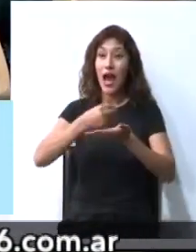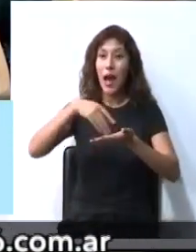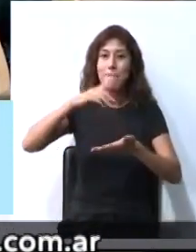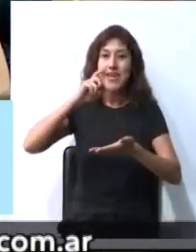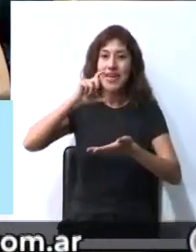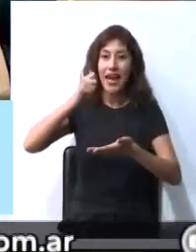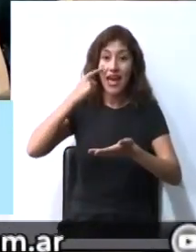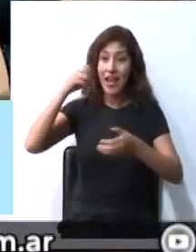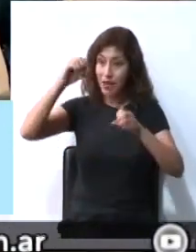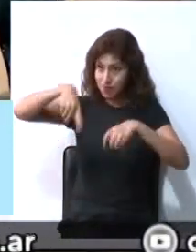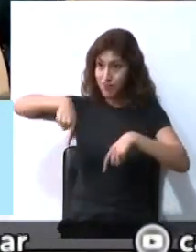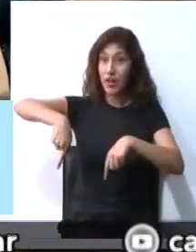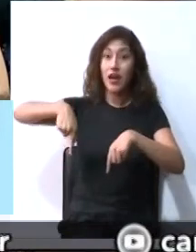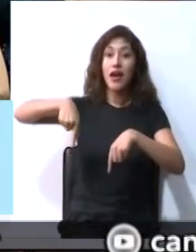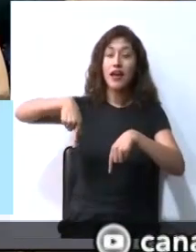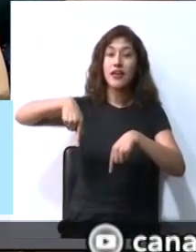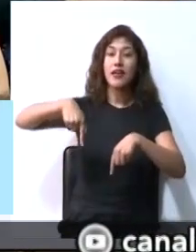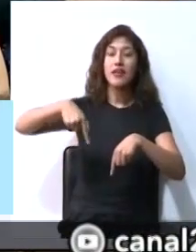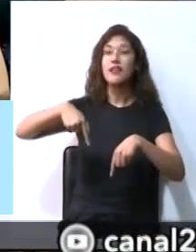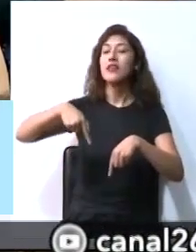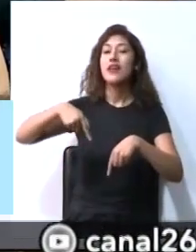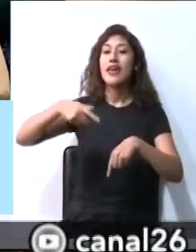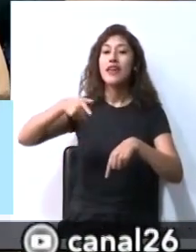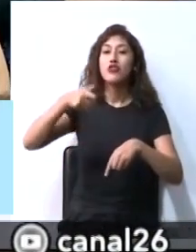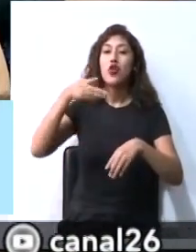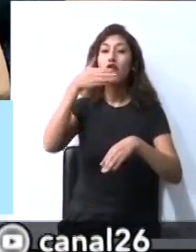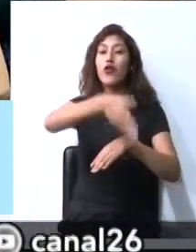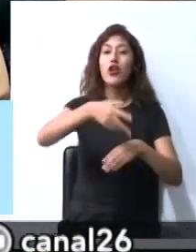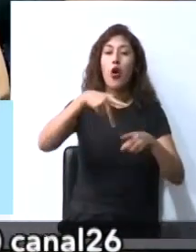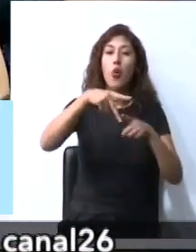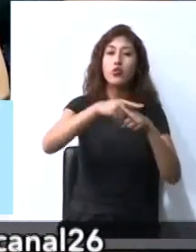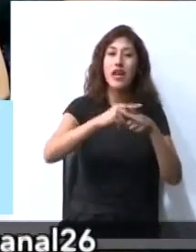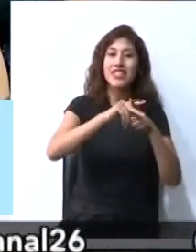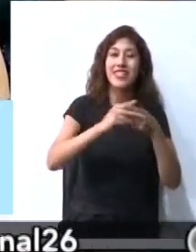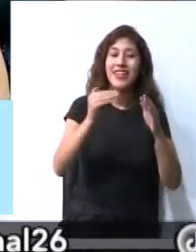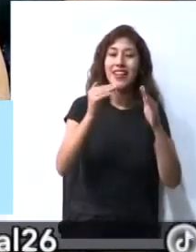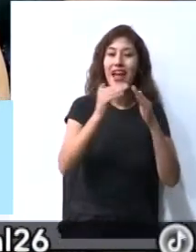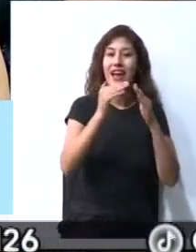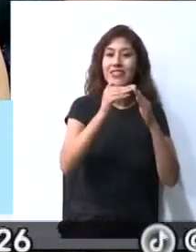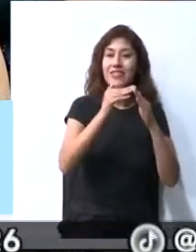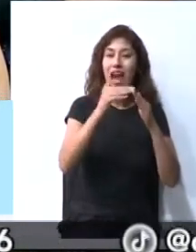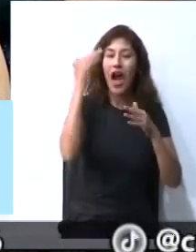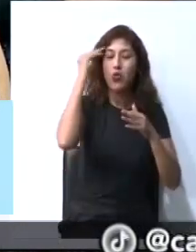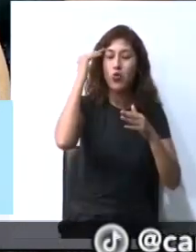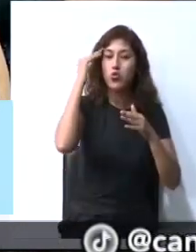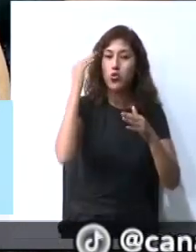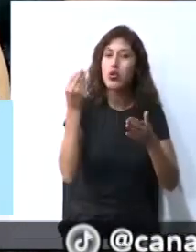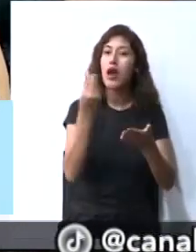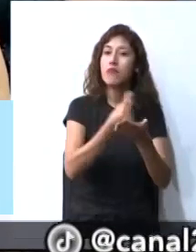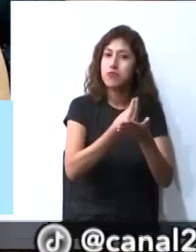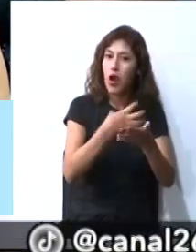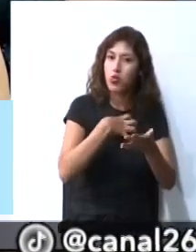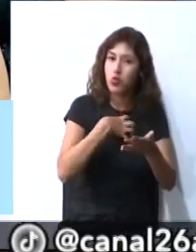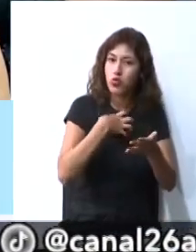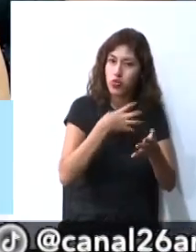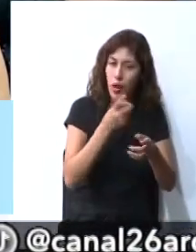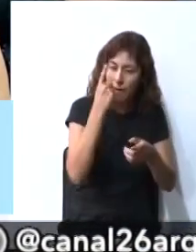ejemplo, asistieron a uno de esos talleres en la Casa de la Cultura y gracias a lo que aprendieron se animaron a